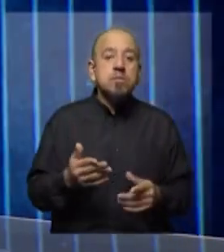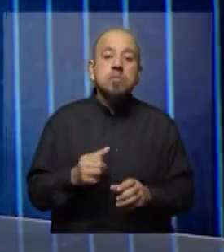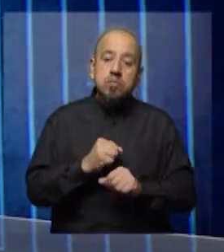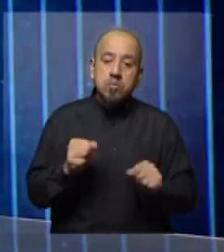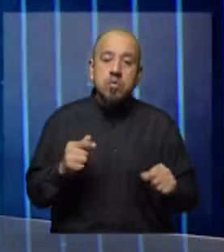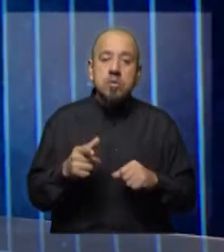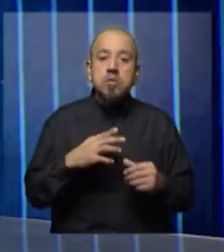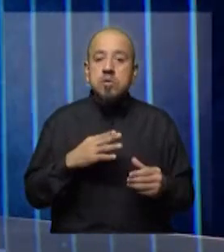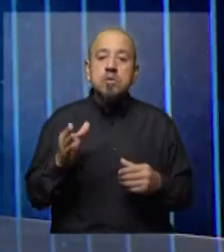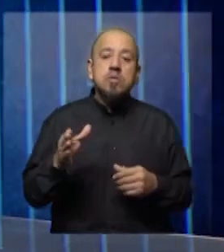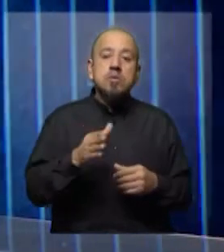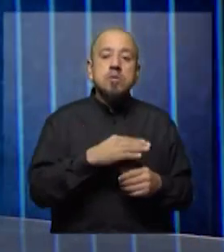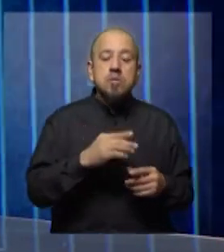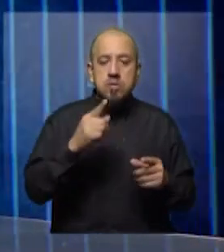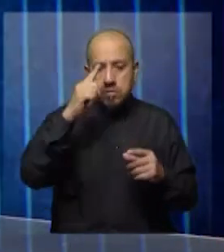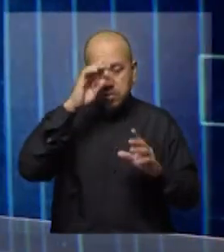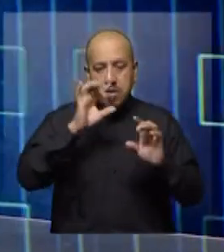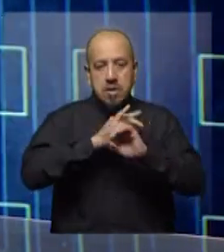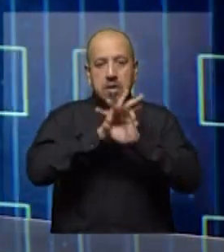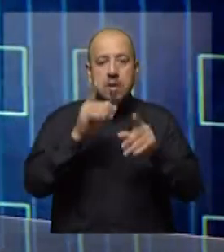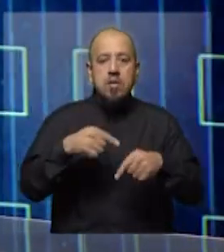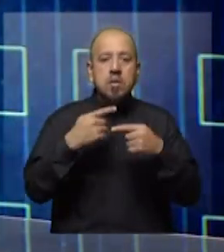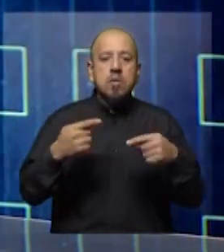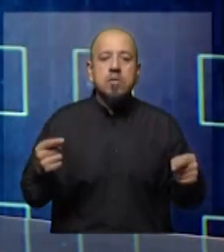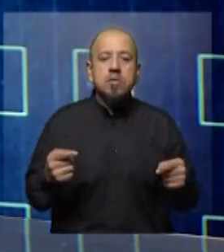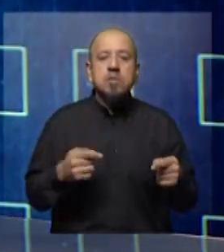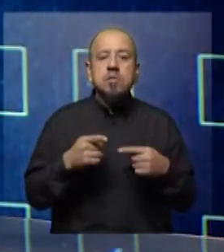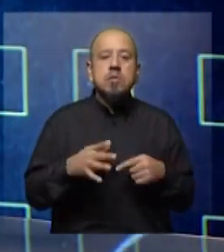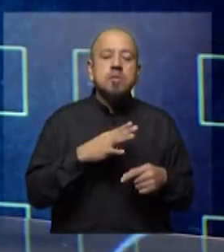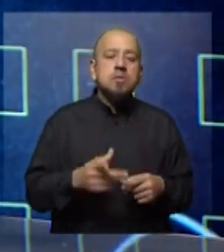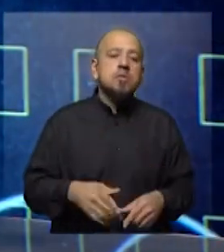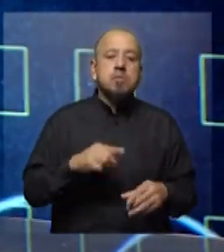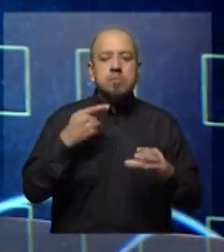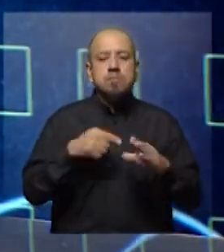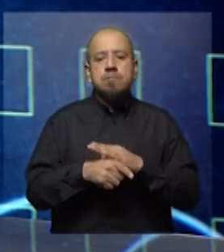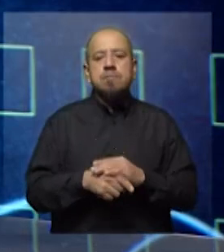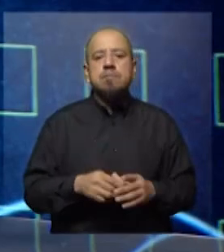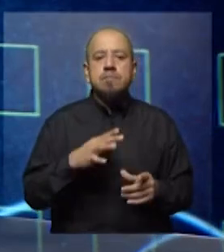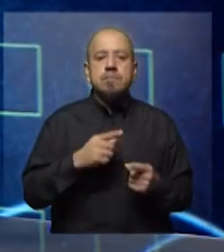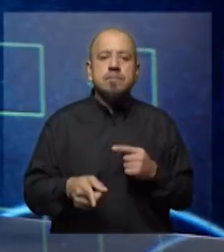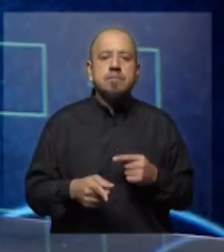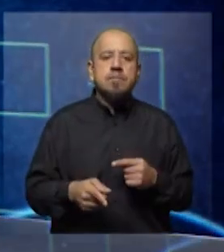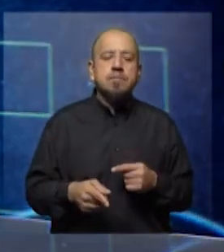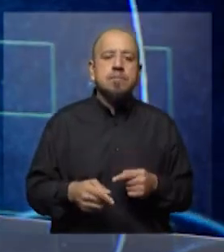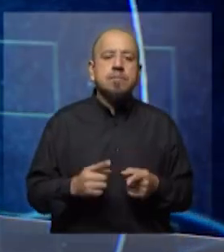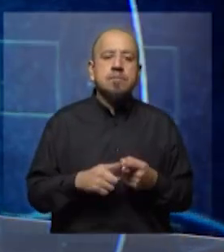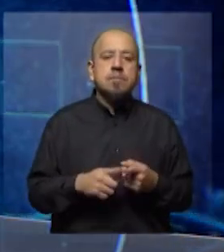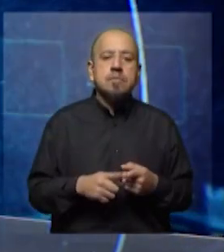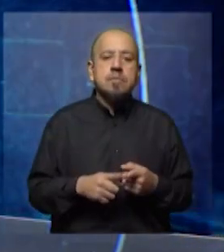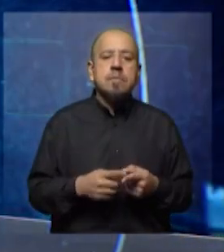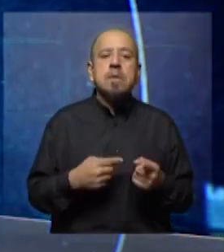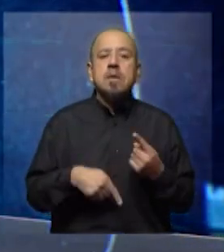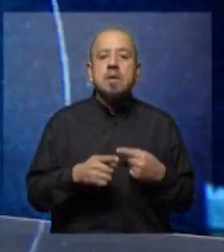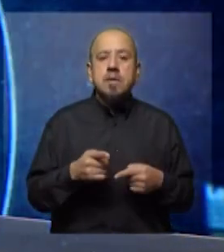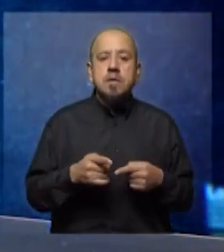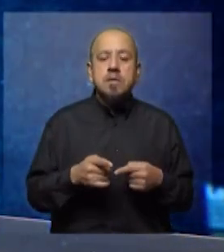podés ver con nitidez las cosas y bueno después se hacen más profundas pierden su ni ni te decide más y eso